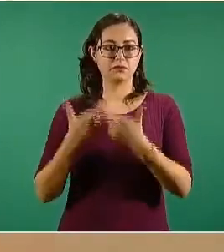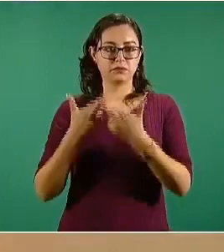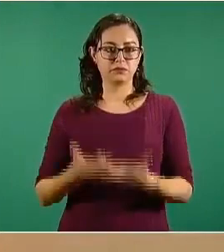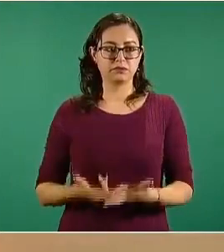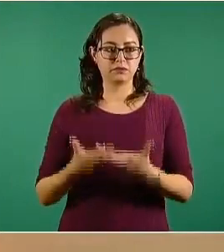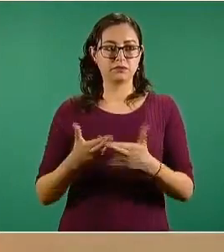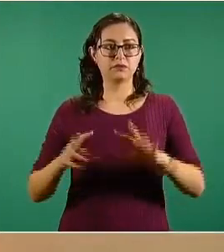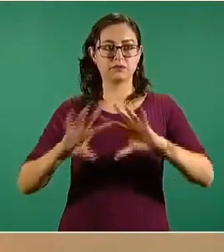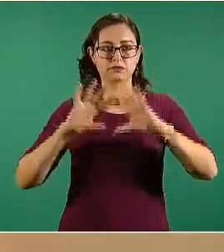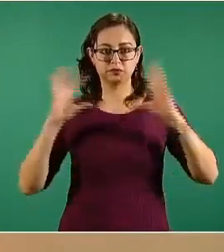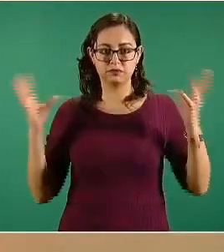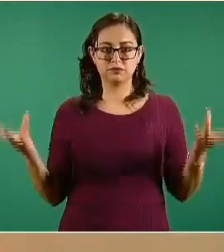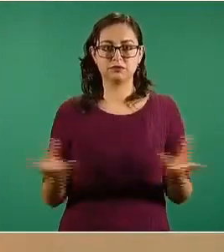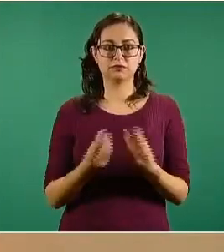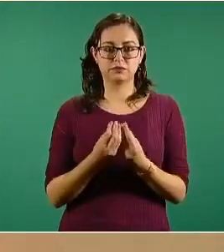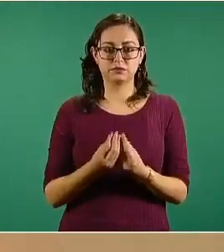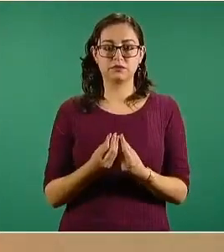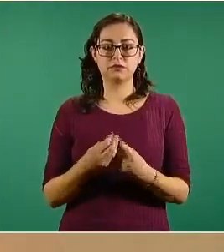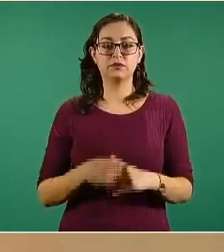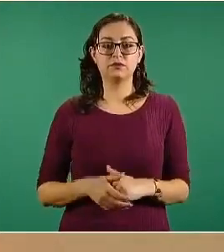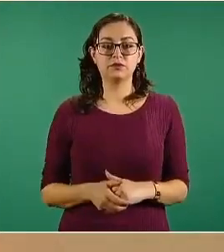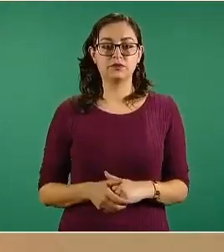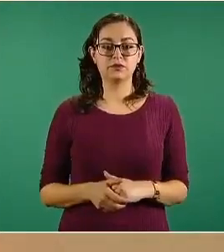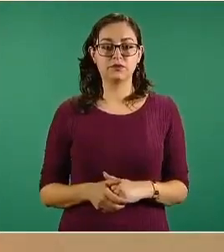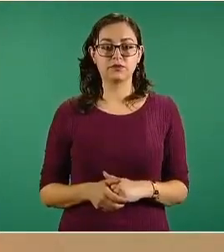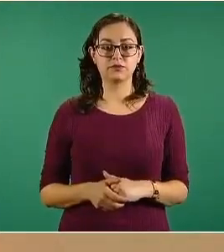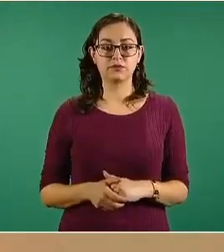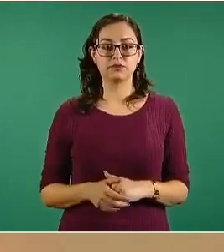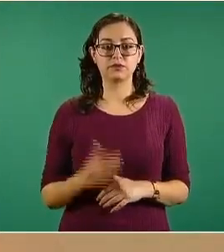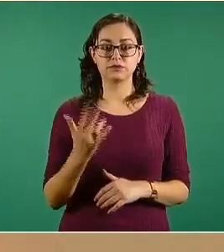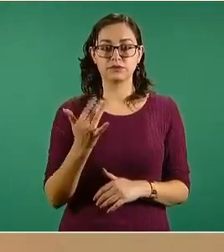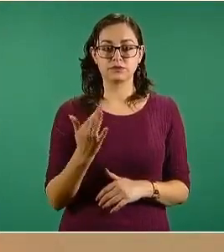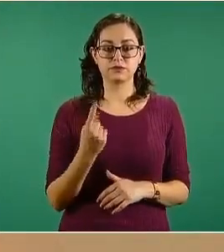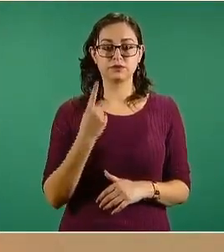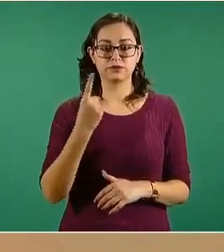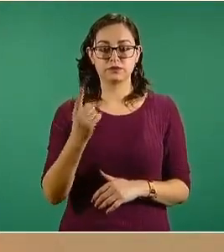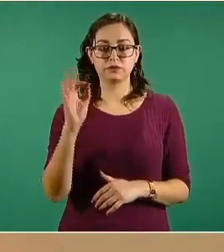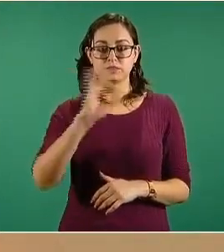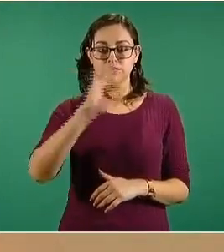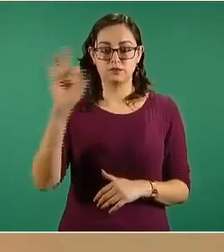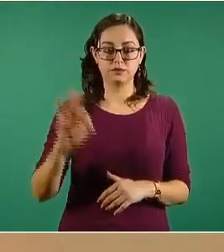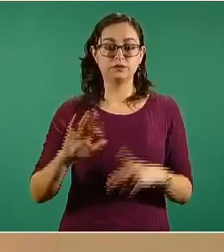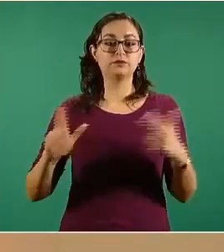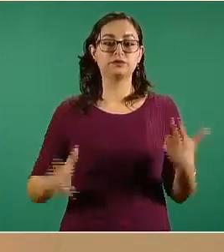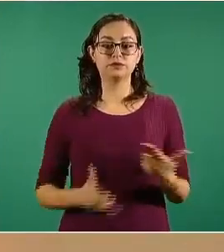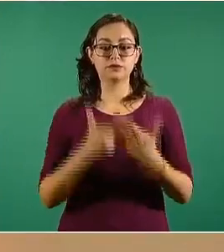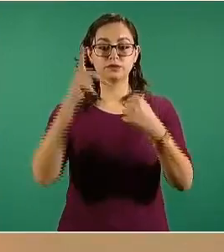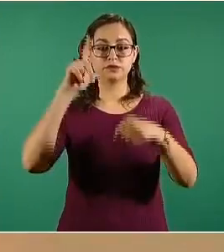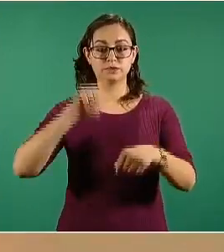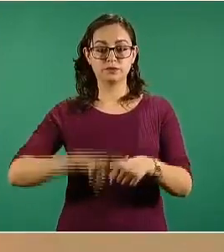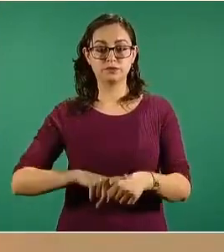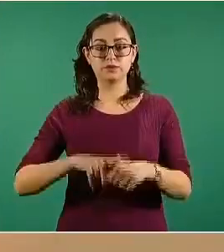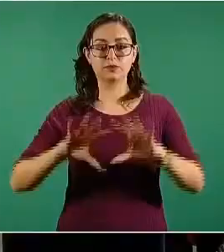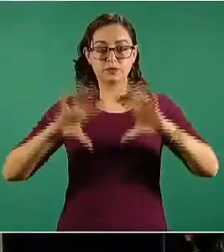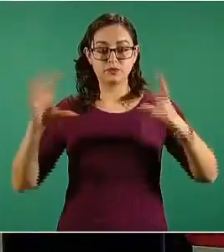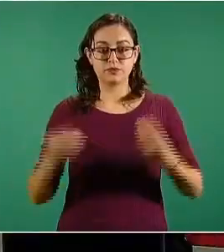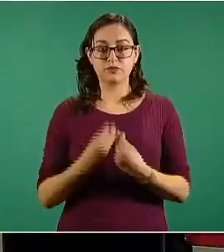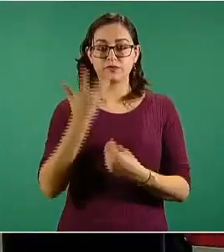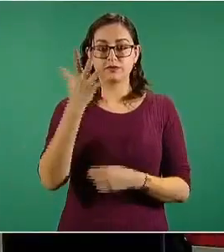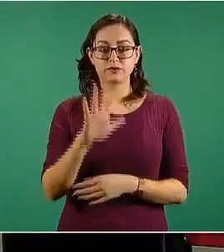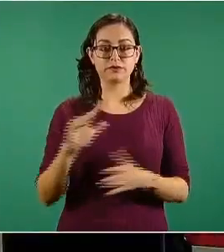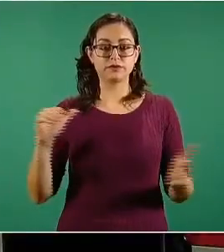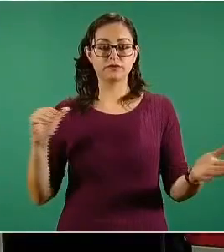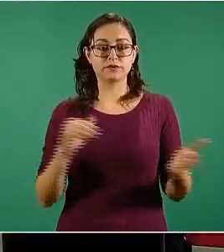en total es una ocupación del 51% a nivel nacional. De las